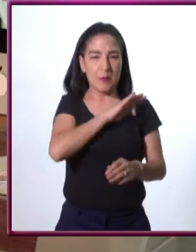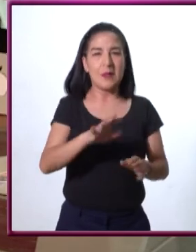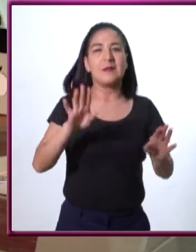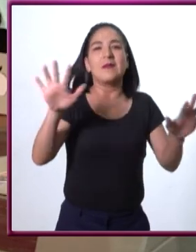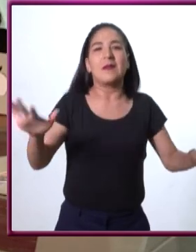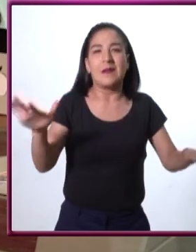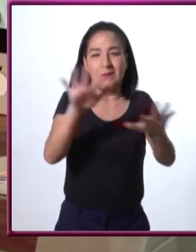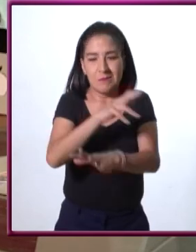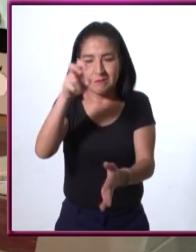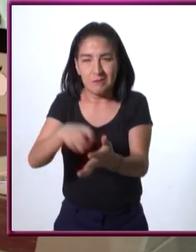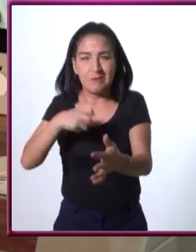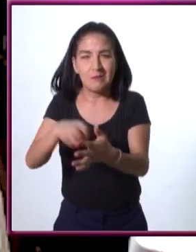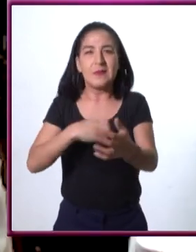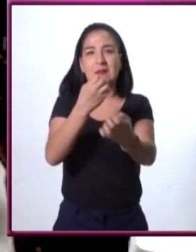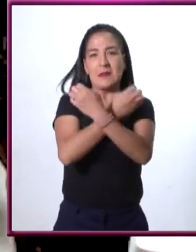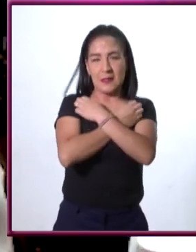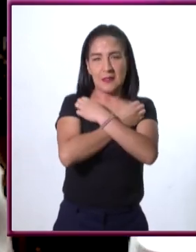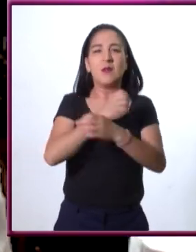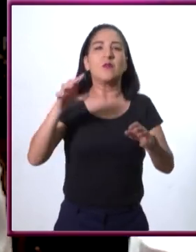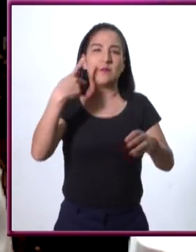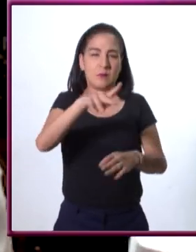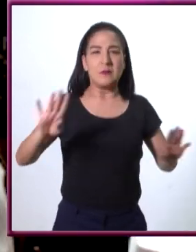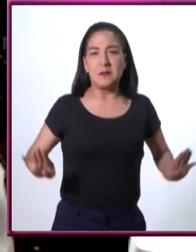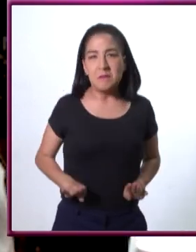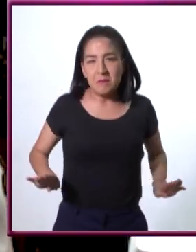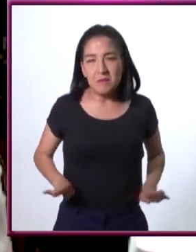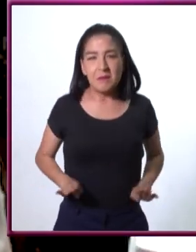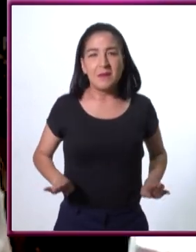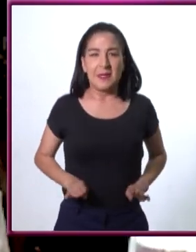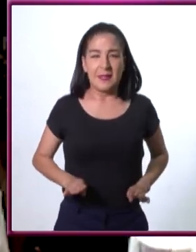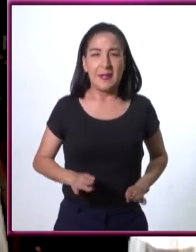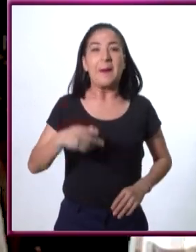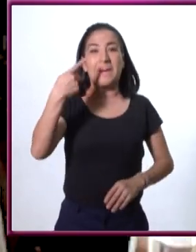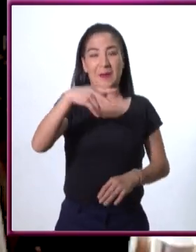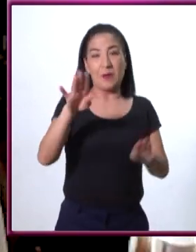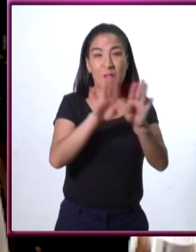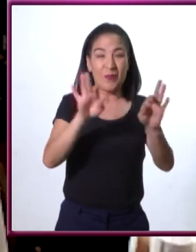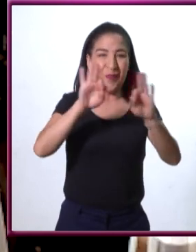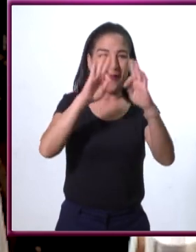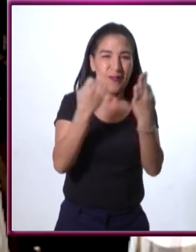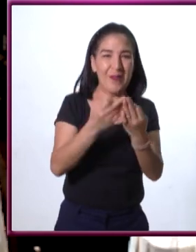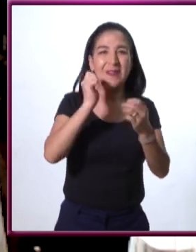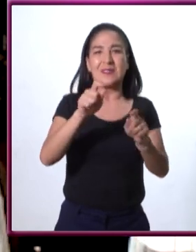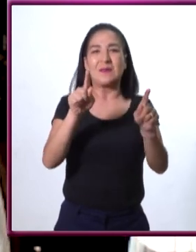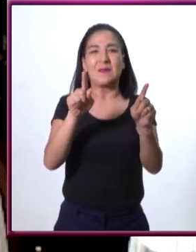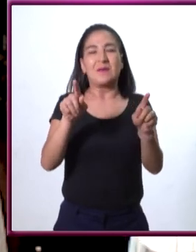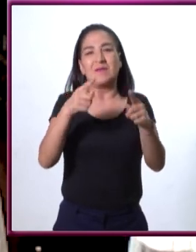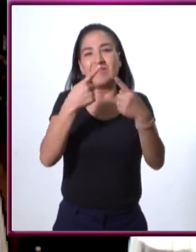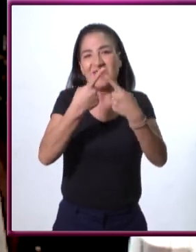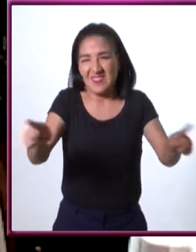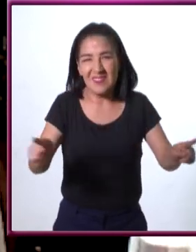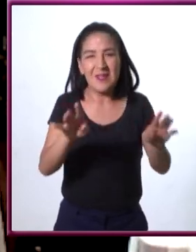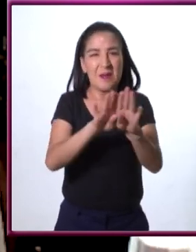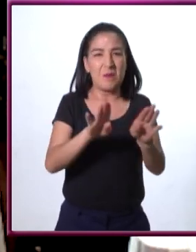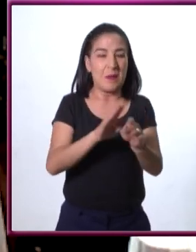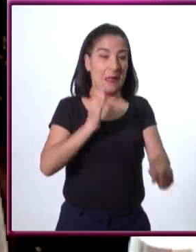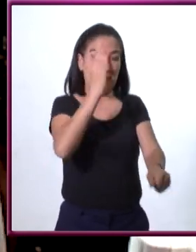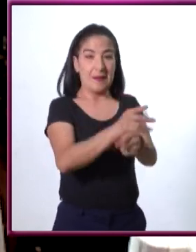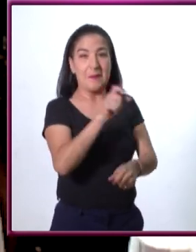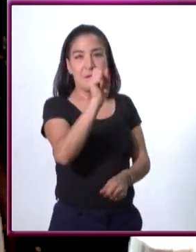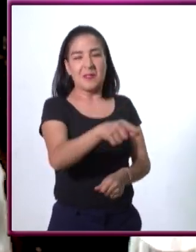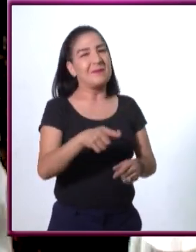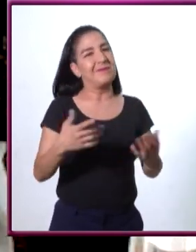ello cambiar comportamiento, pero evidentemente de forma independiente, aplicar el castigo por sí solo no